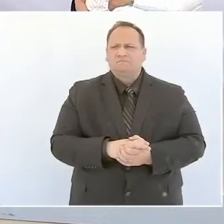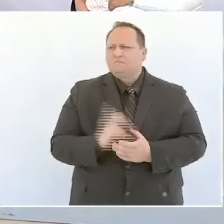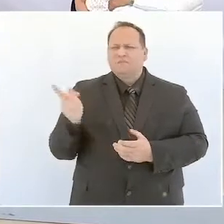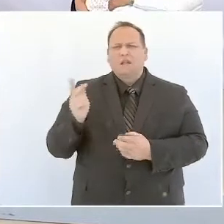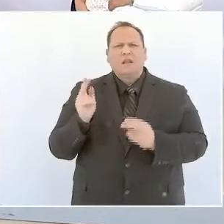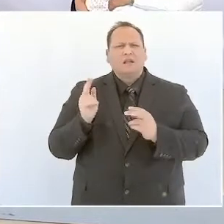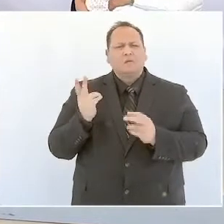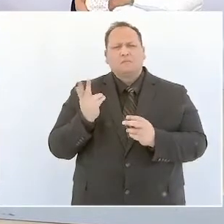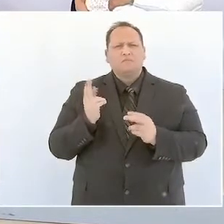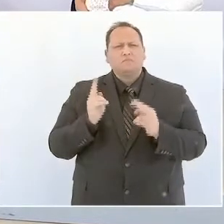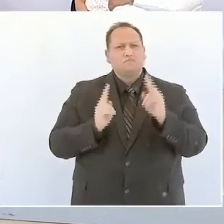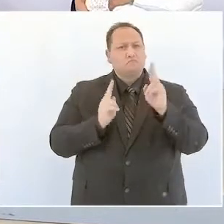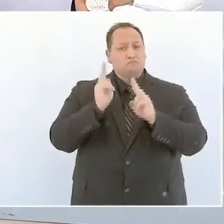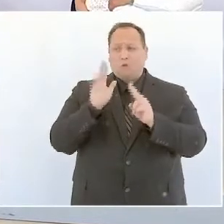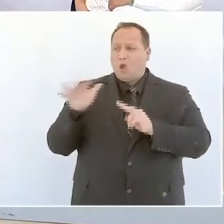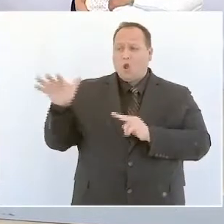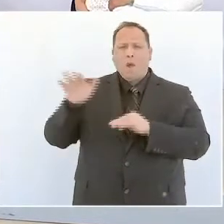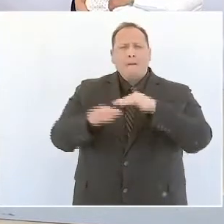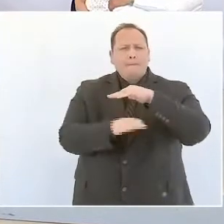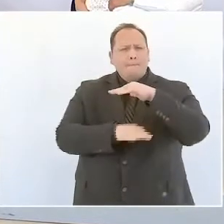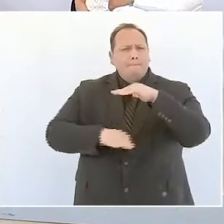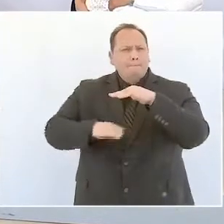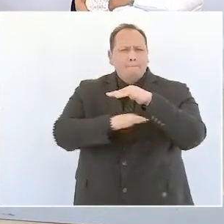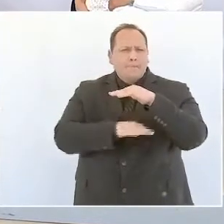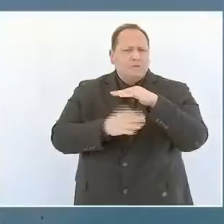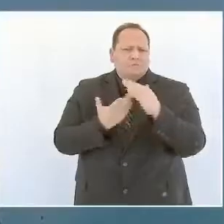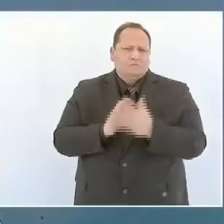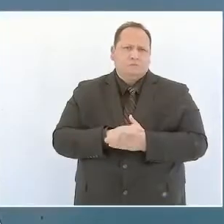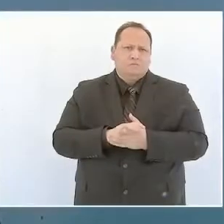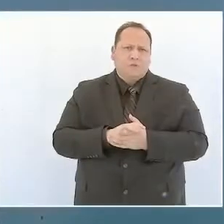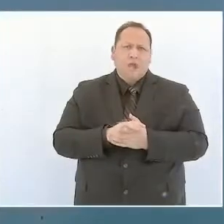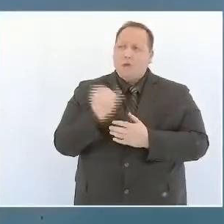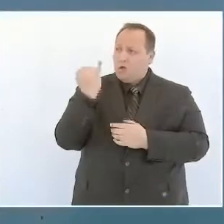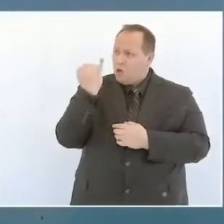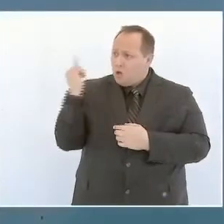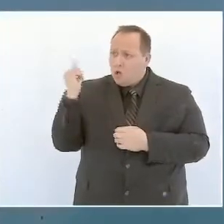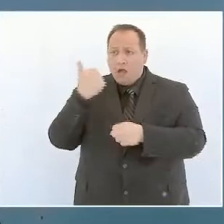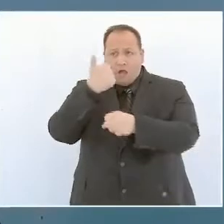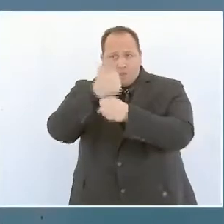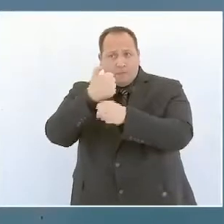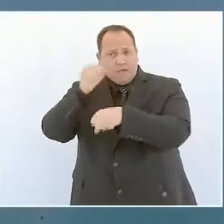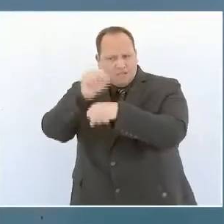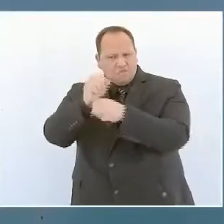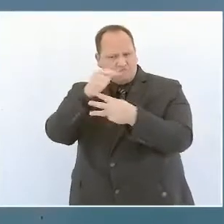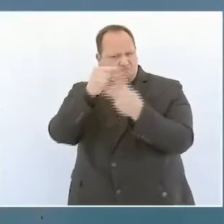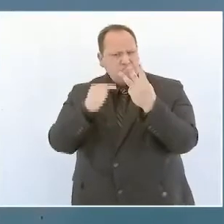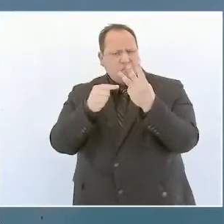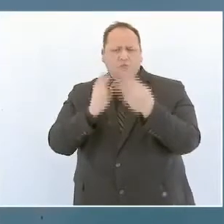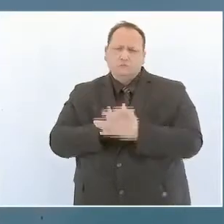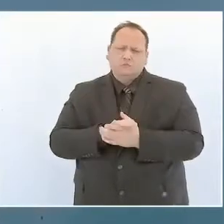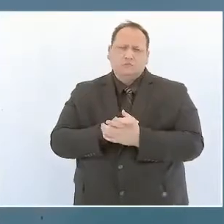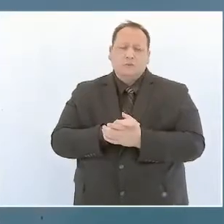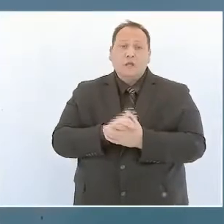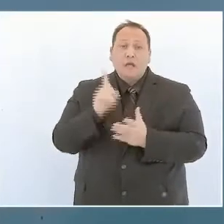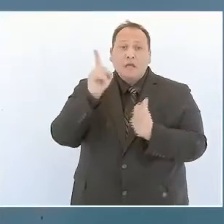de nivel básico, es decir, preescolar, primaria, secundaria,